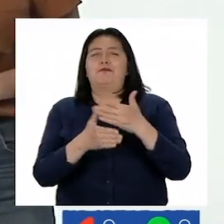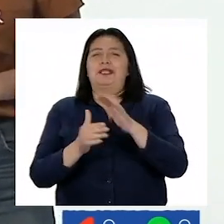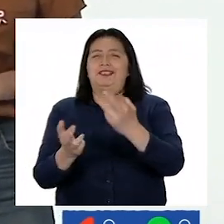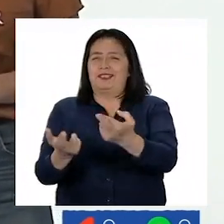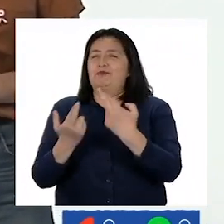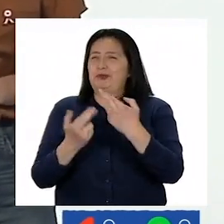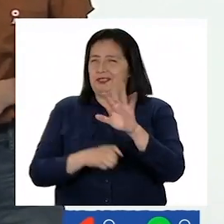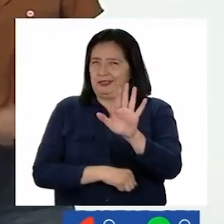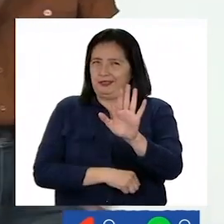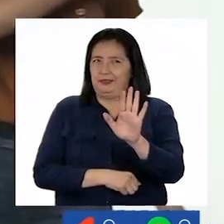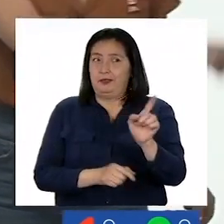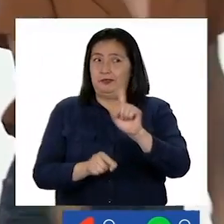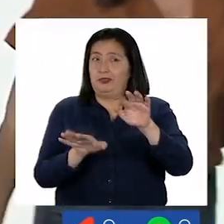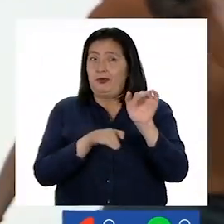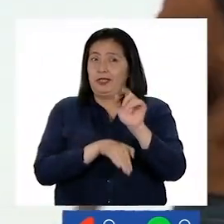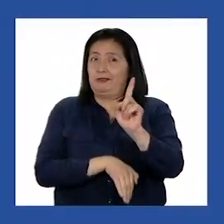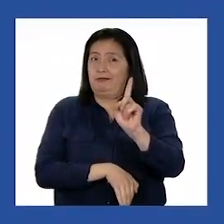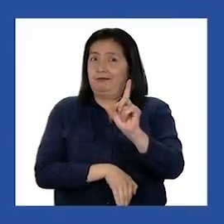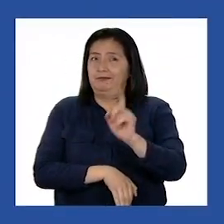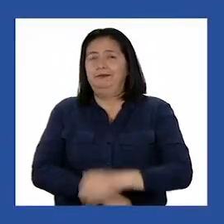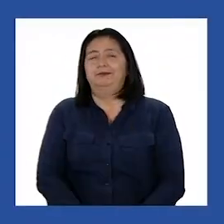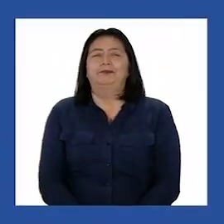nuestras respuestas. ¡No se muevan!